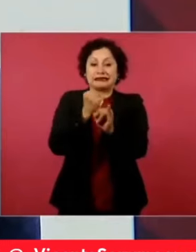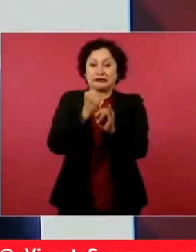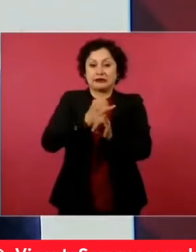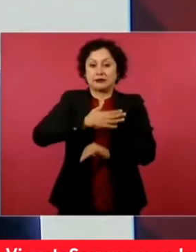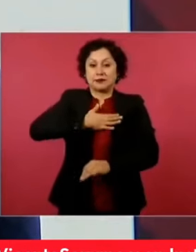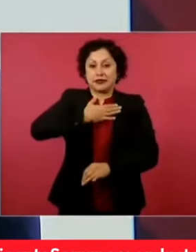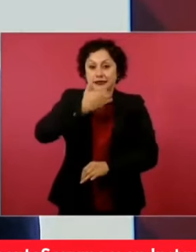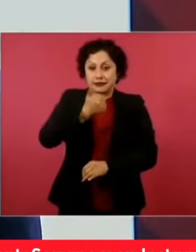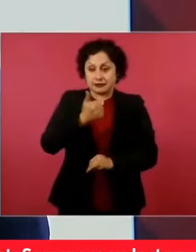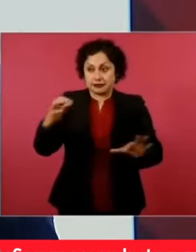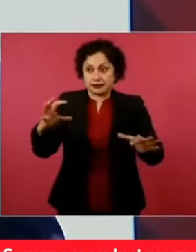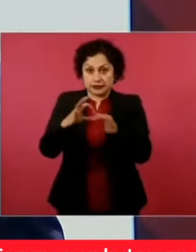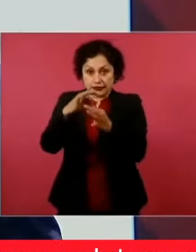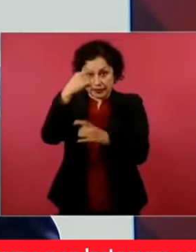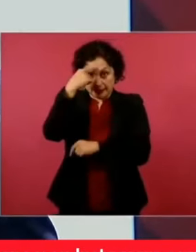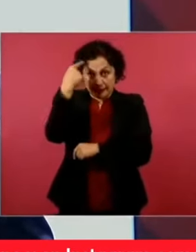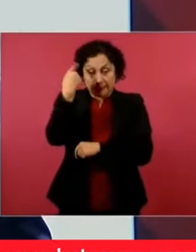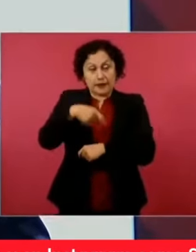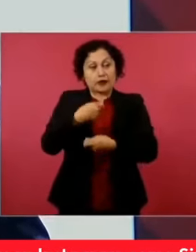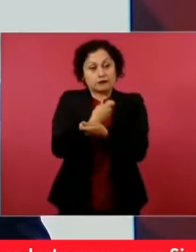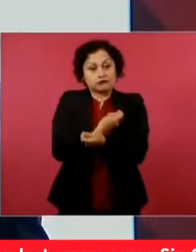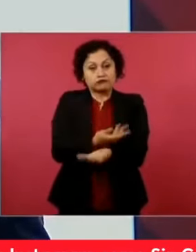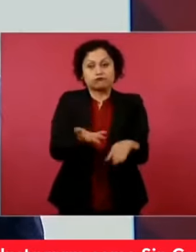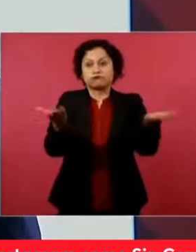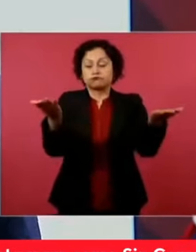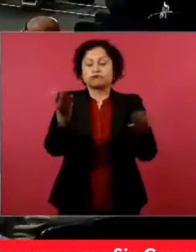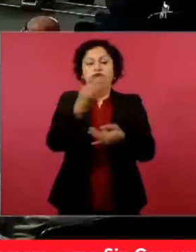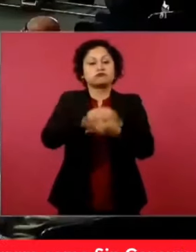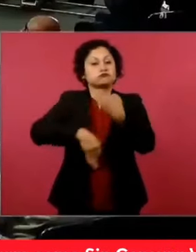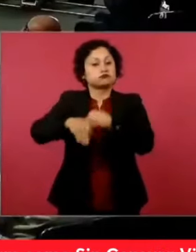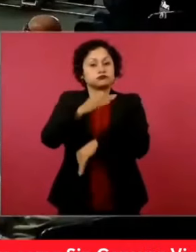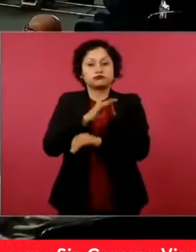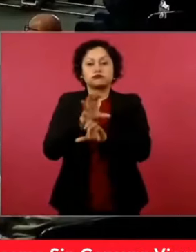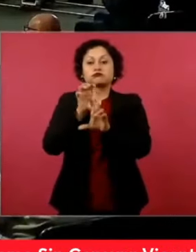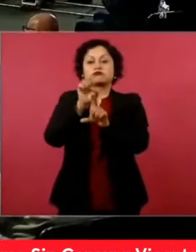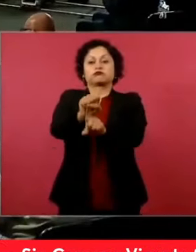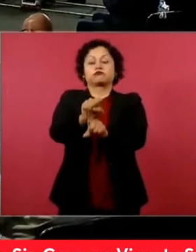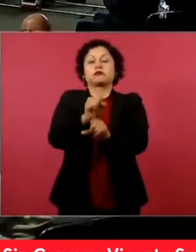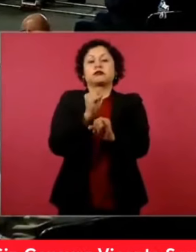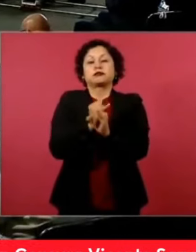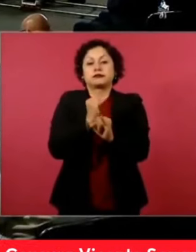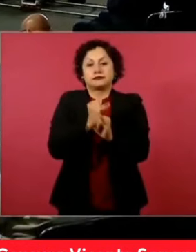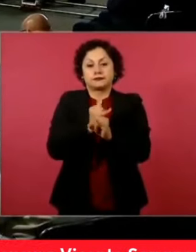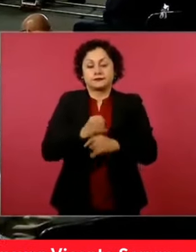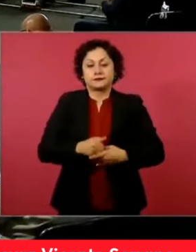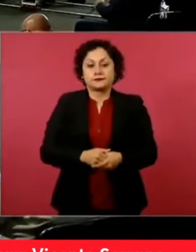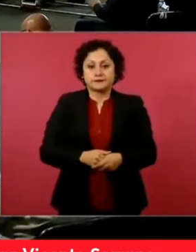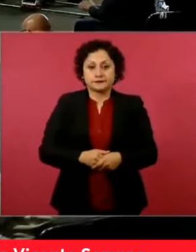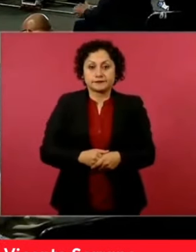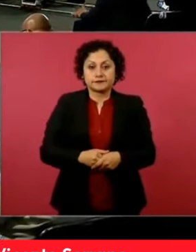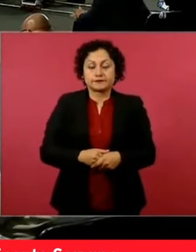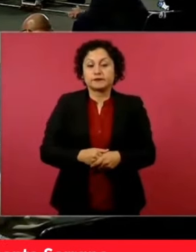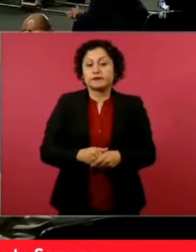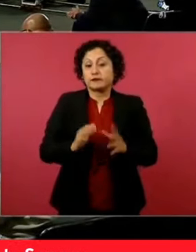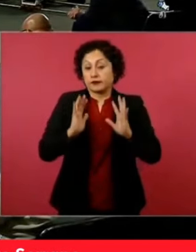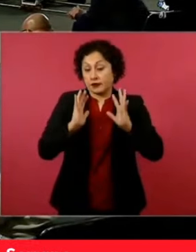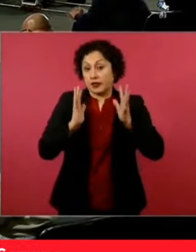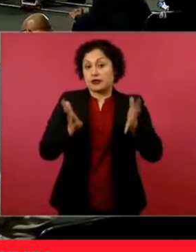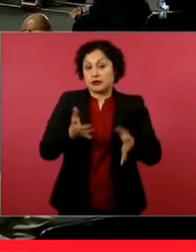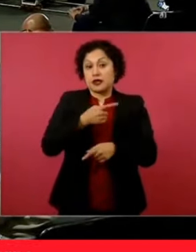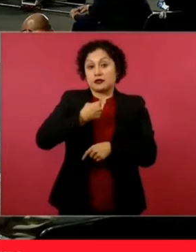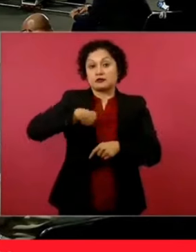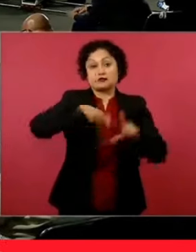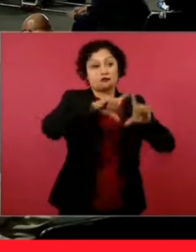servicios de telefonía e Internet a la población en general. La que sigue, por favor. Ya somos la red con mayor cobertura del